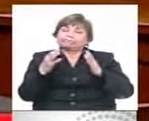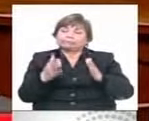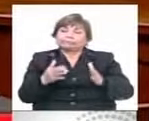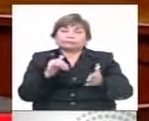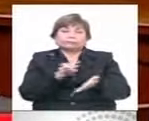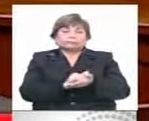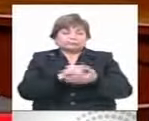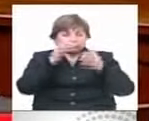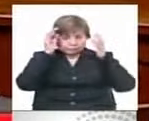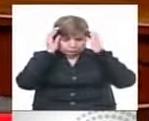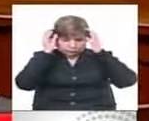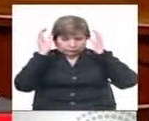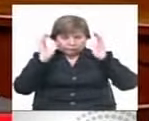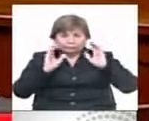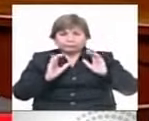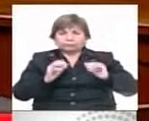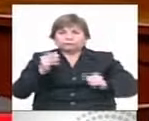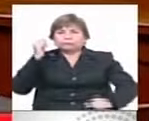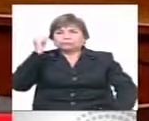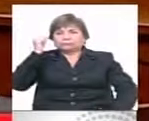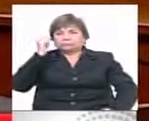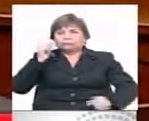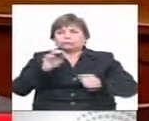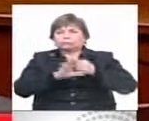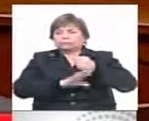que estemos de acuerdo en que los derechos